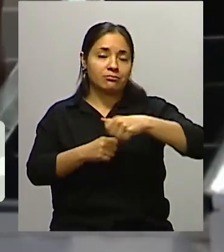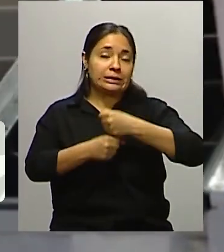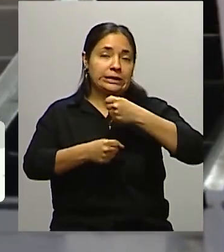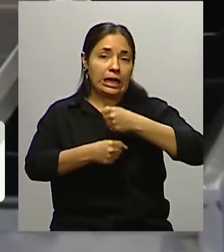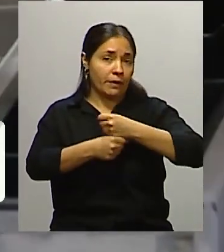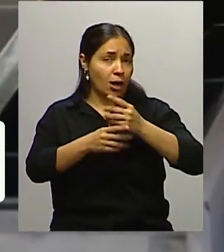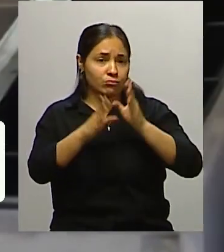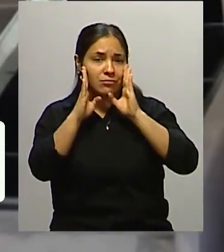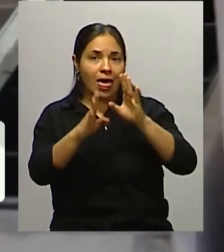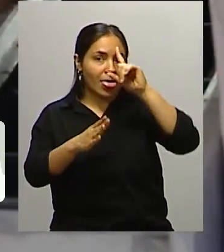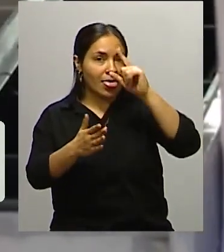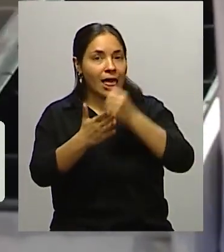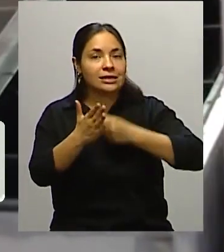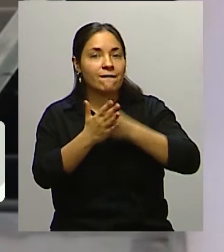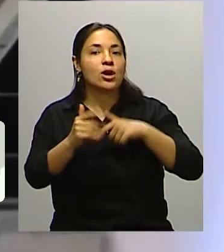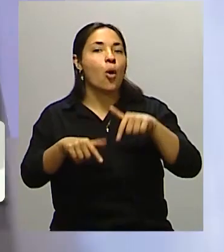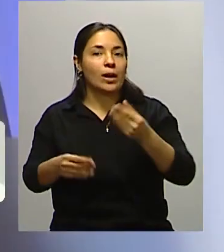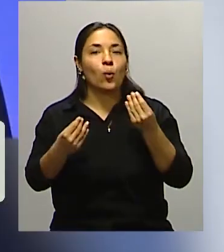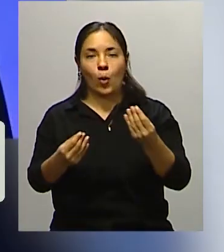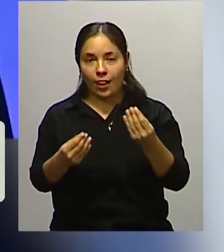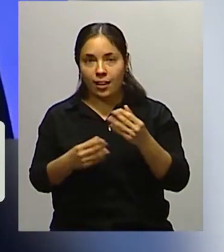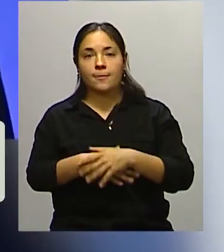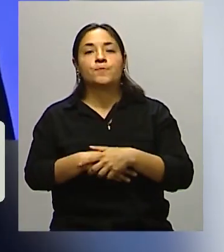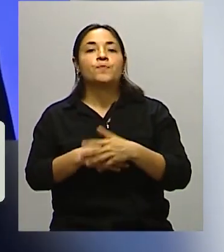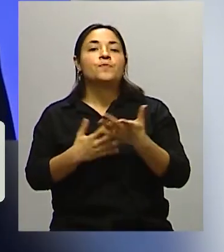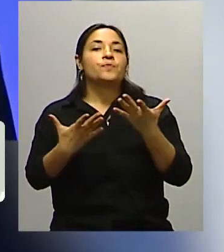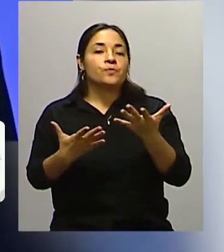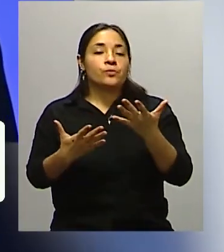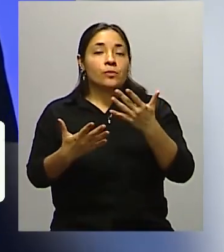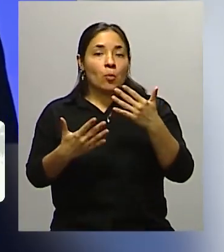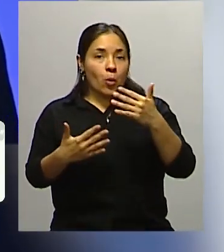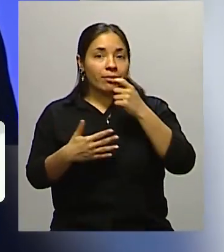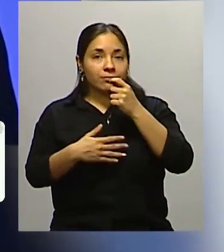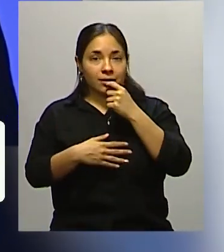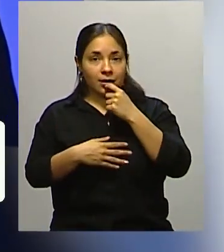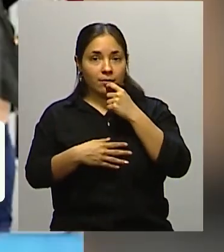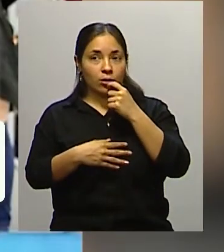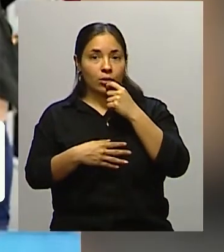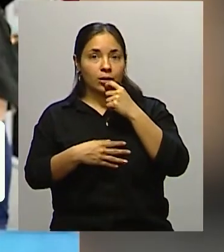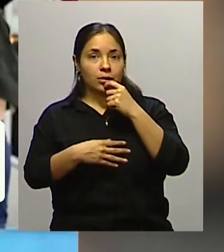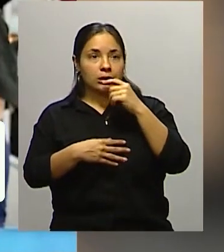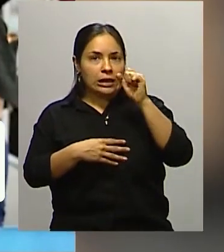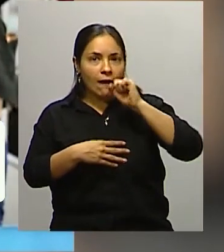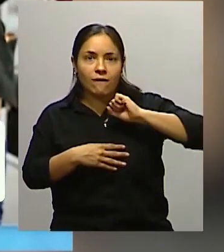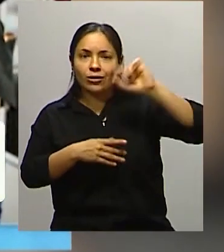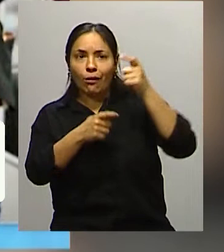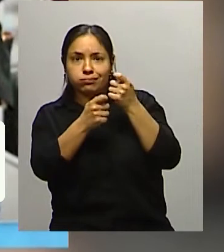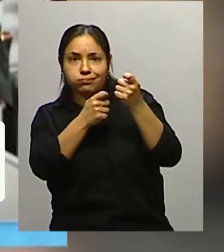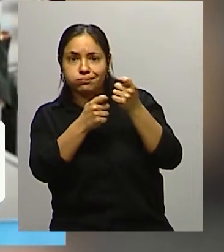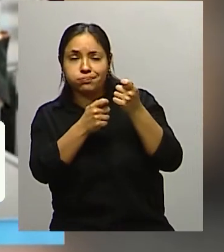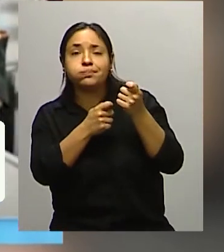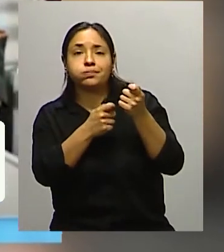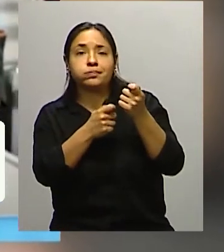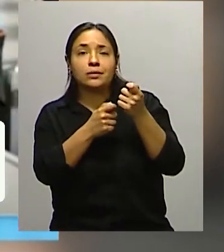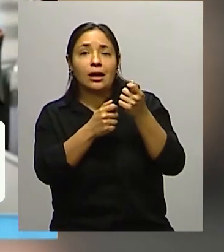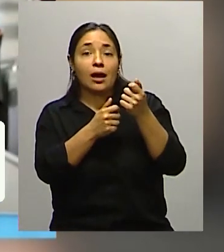el desafío ahora es de cómo se puede hacer para contener esa presión y no descargar una recesión. Ese es el